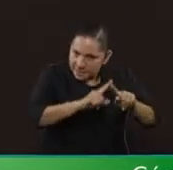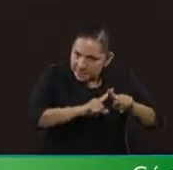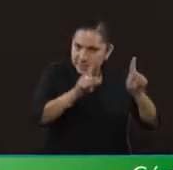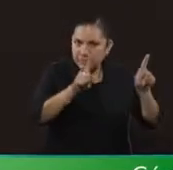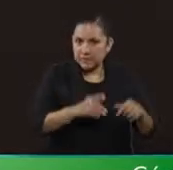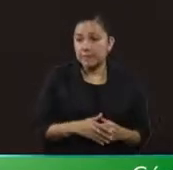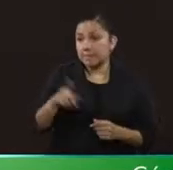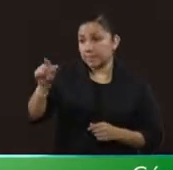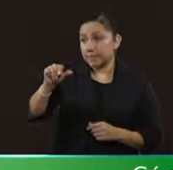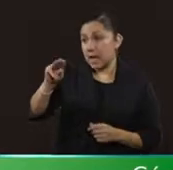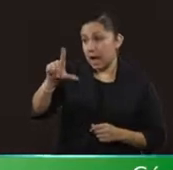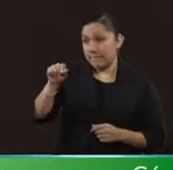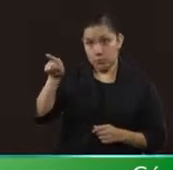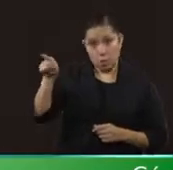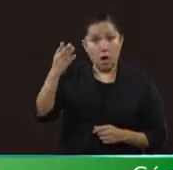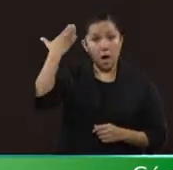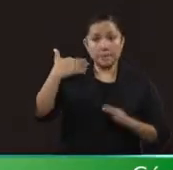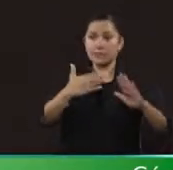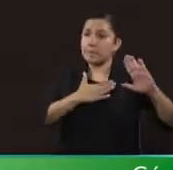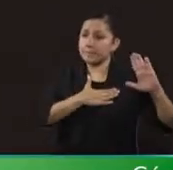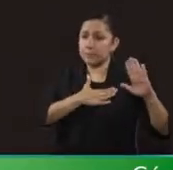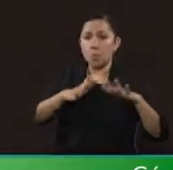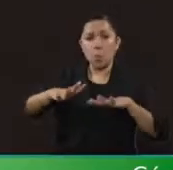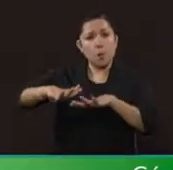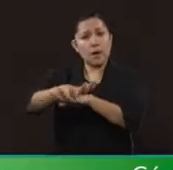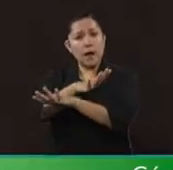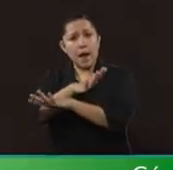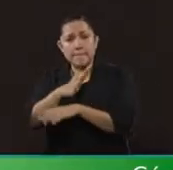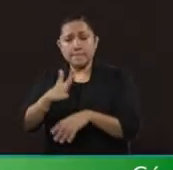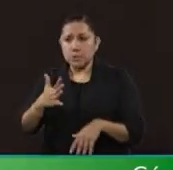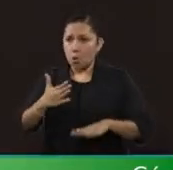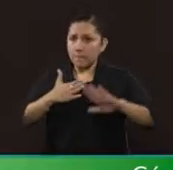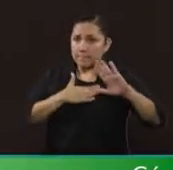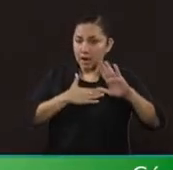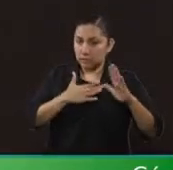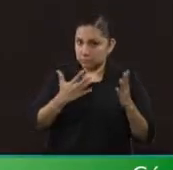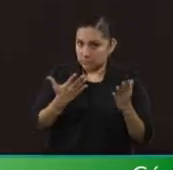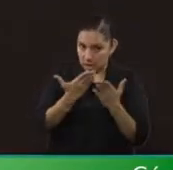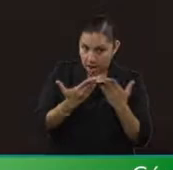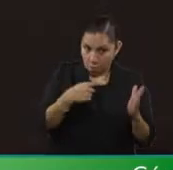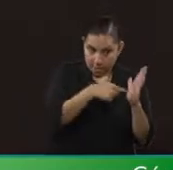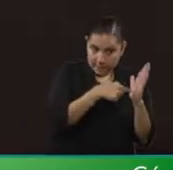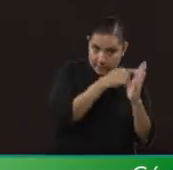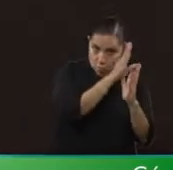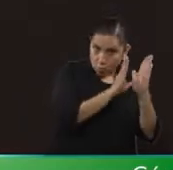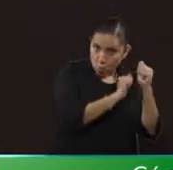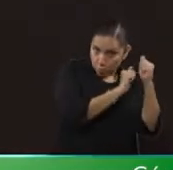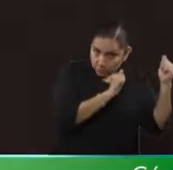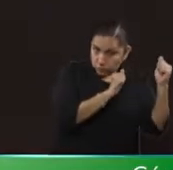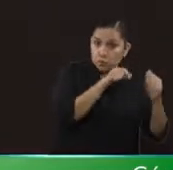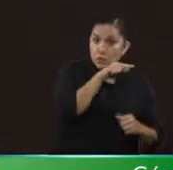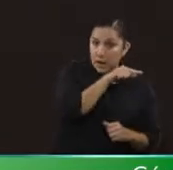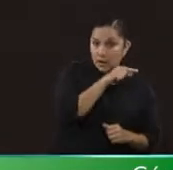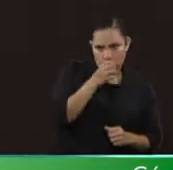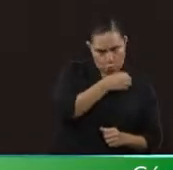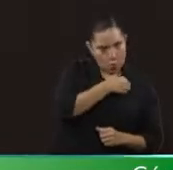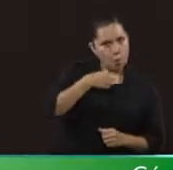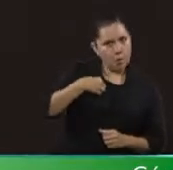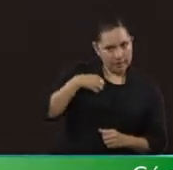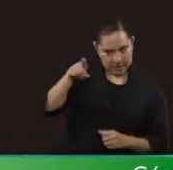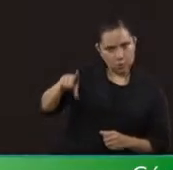hoy la Constitución lo obliga gaba y lo obliga porque no han terminado de reformar a fortalecer a los policías para retirar